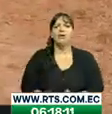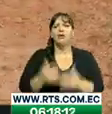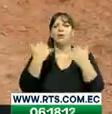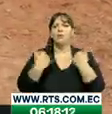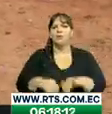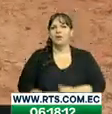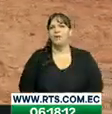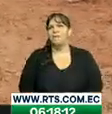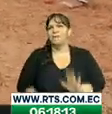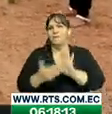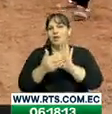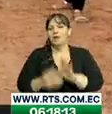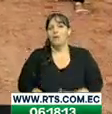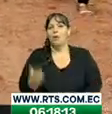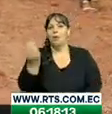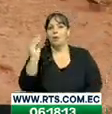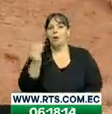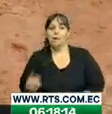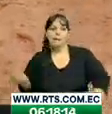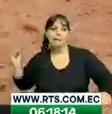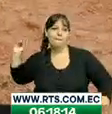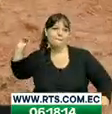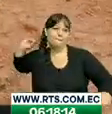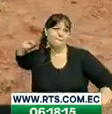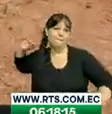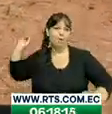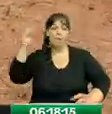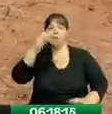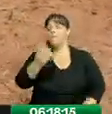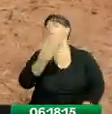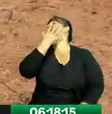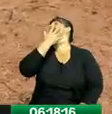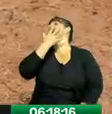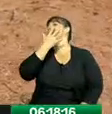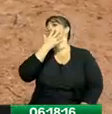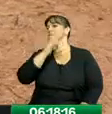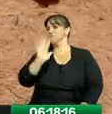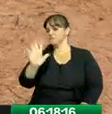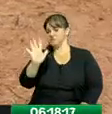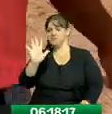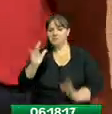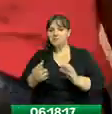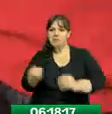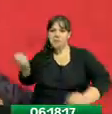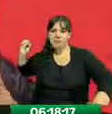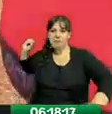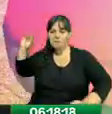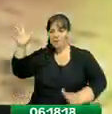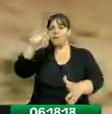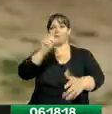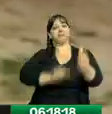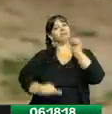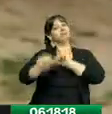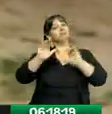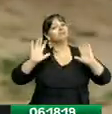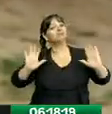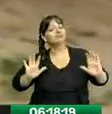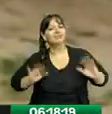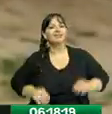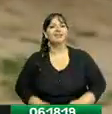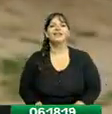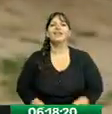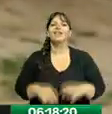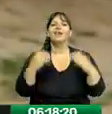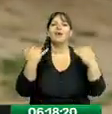tiraban el huevo uno y otro a lo más largo que podían. Entonces daban un paso hacia atrás y se volvían a lanzar el huevo,